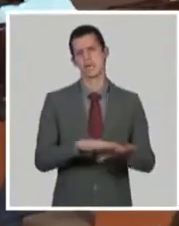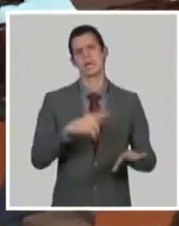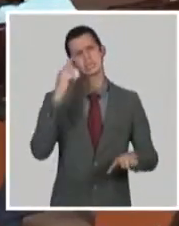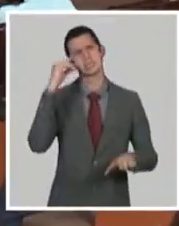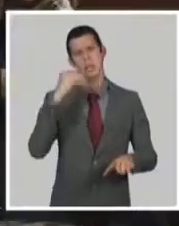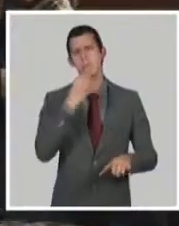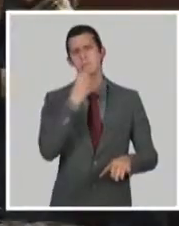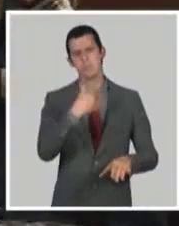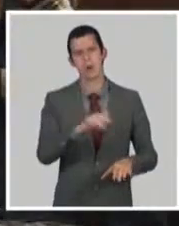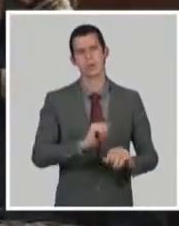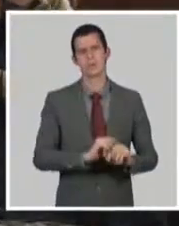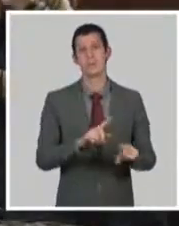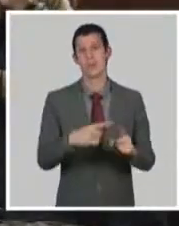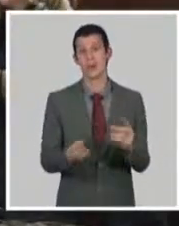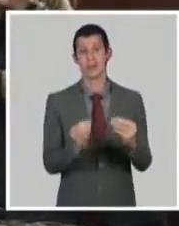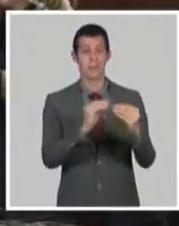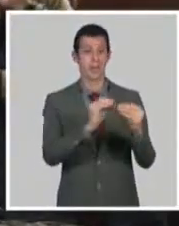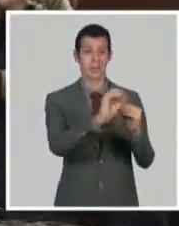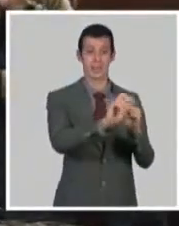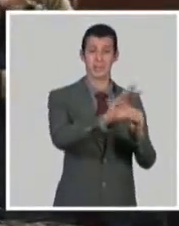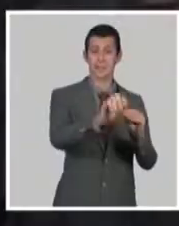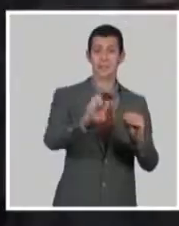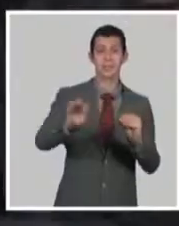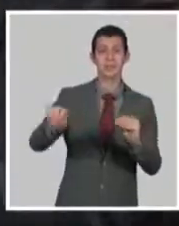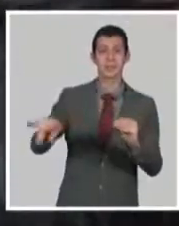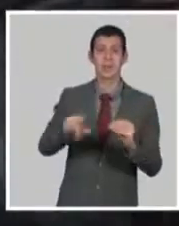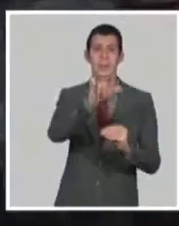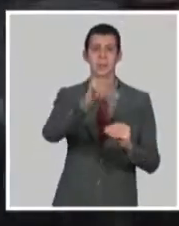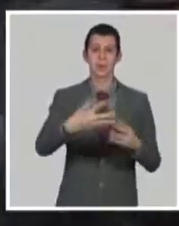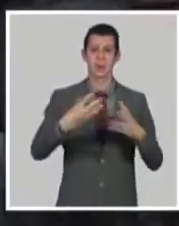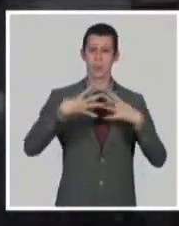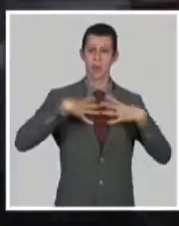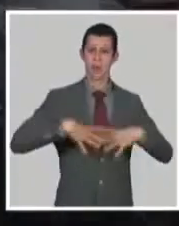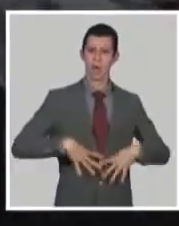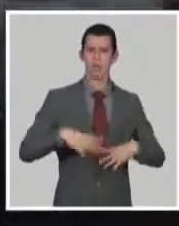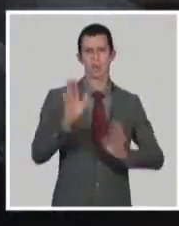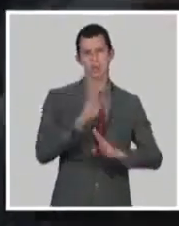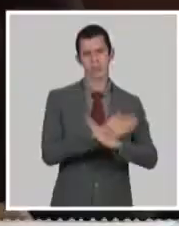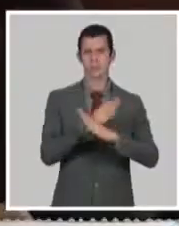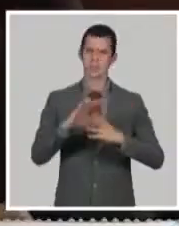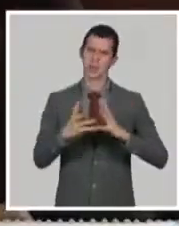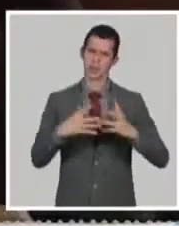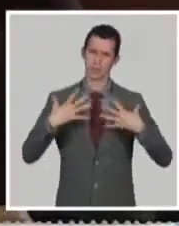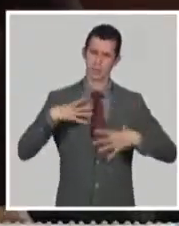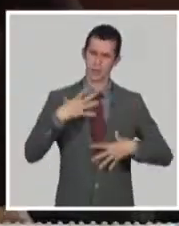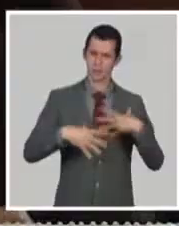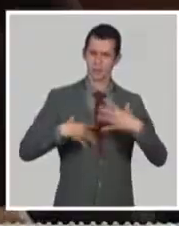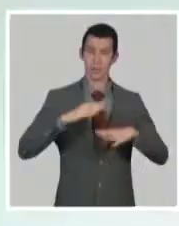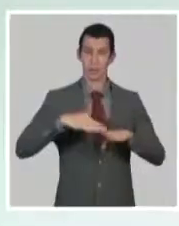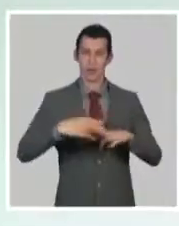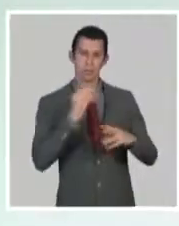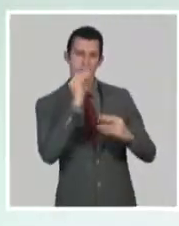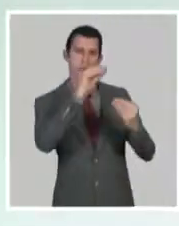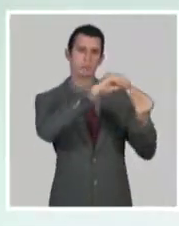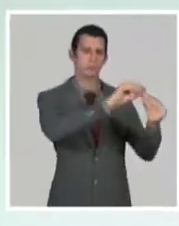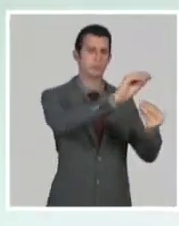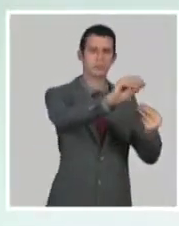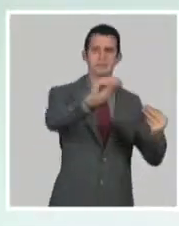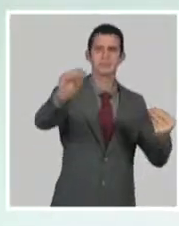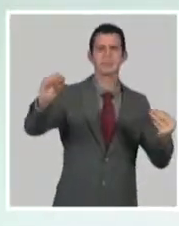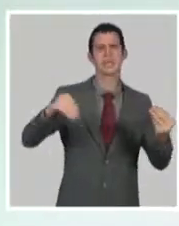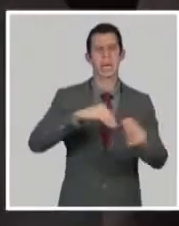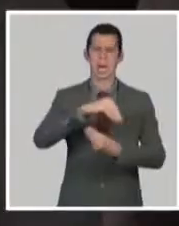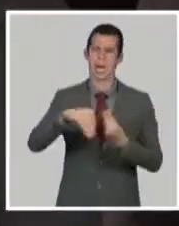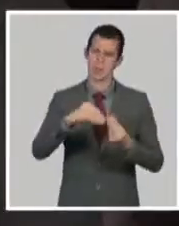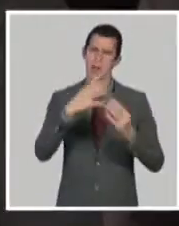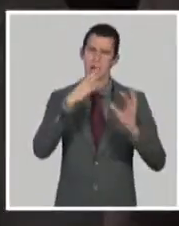Un consejo científico del grupo empresarial BioCuba Pharma sesiona con sistematicidad para evaluar el impacto de estos mutantes en el desarrollo